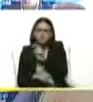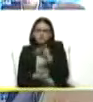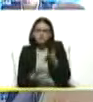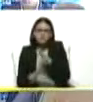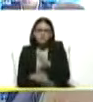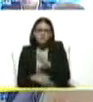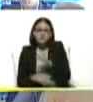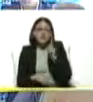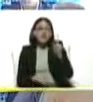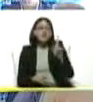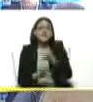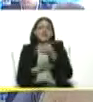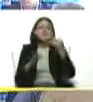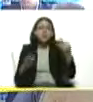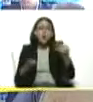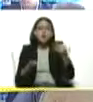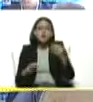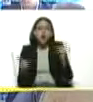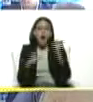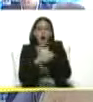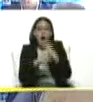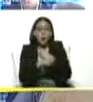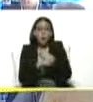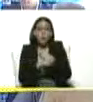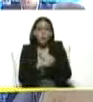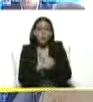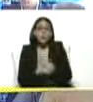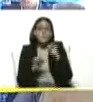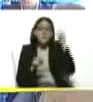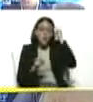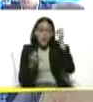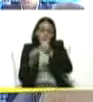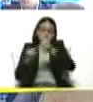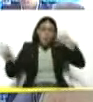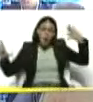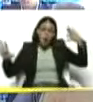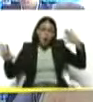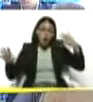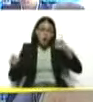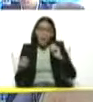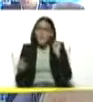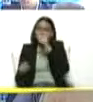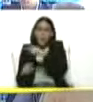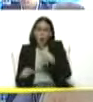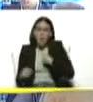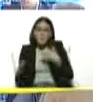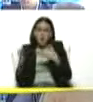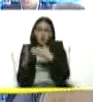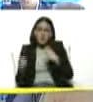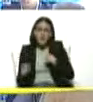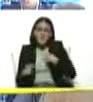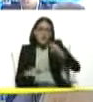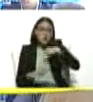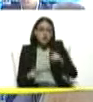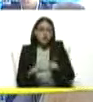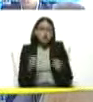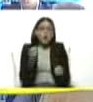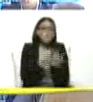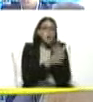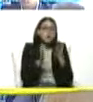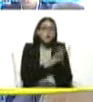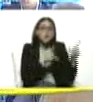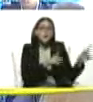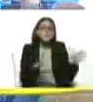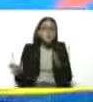18 de agosto, a 14 días del bombazo que me metieron. Activamos un plan en las peores